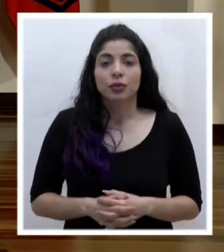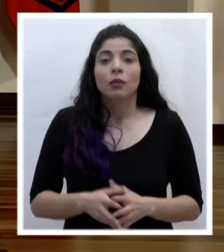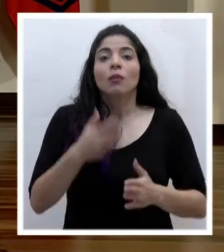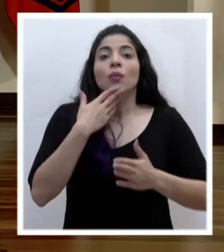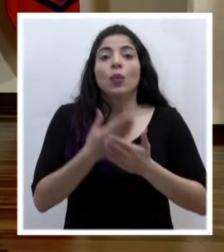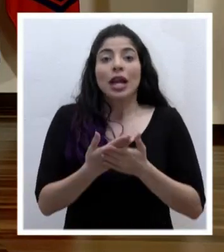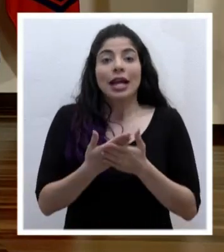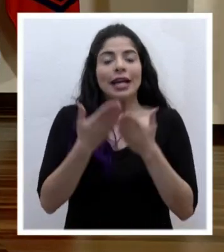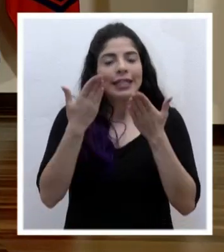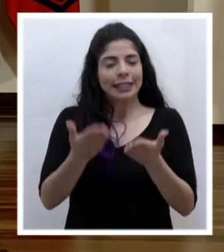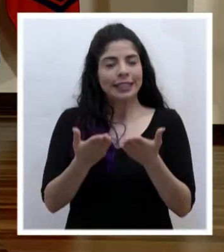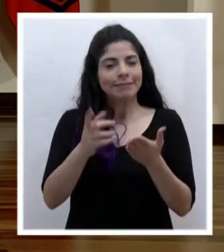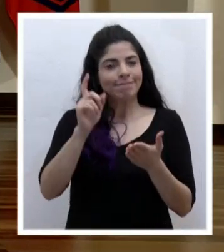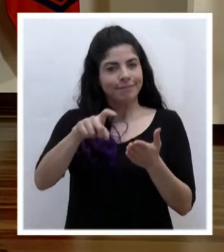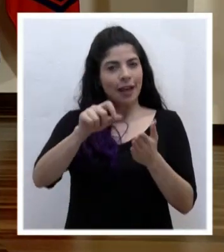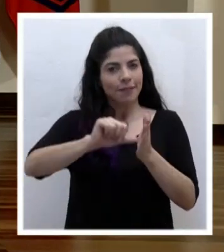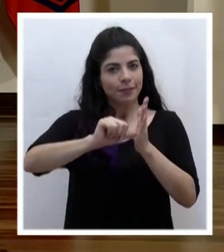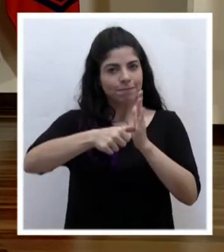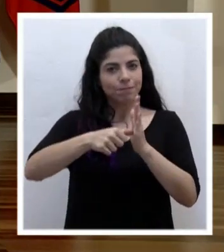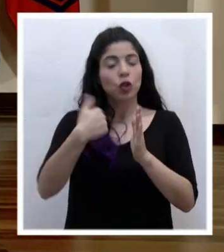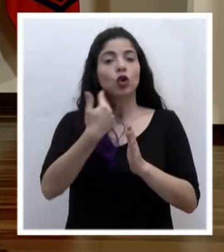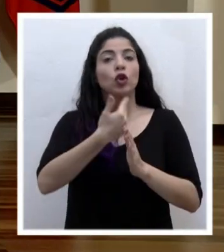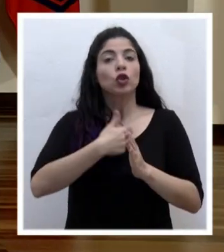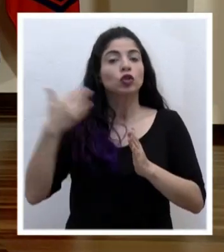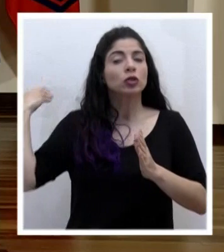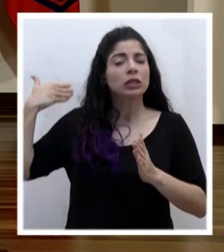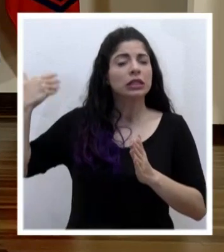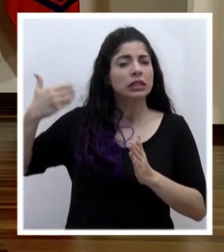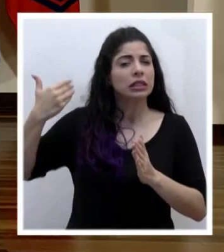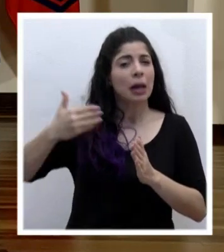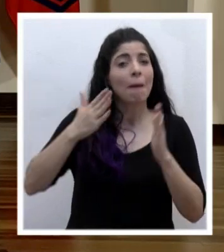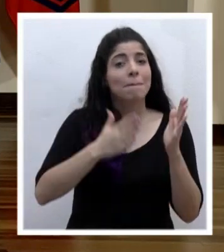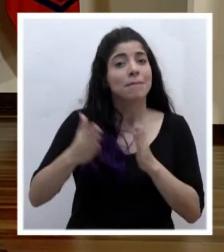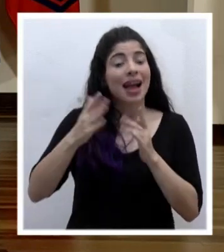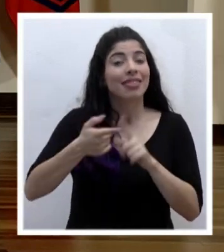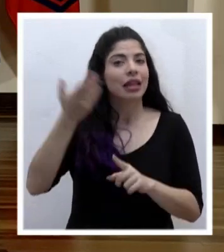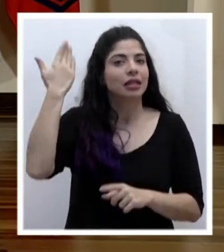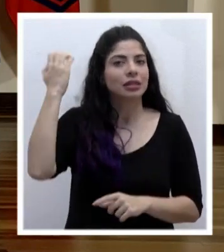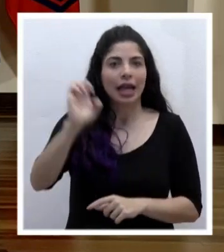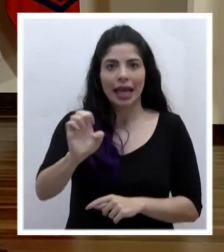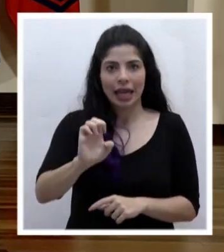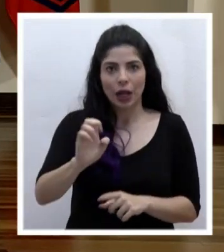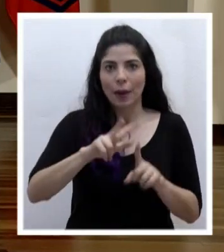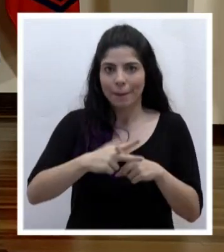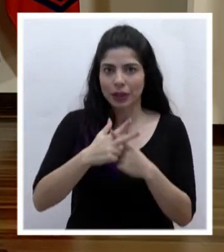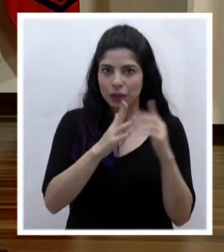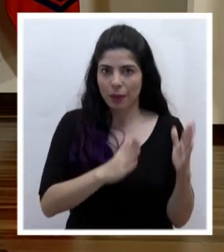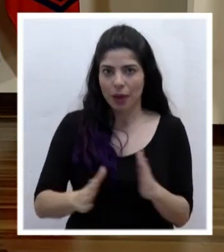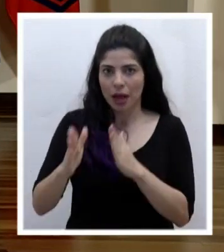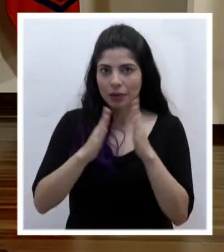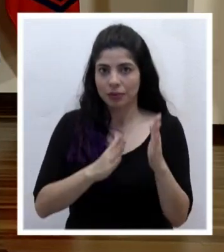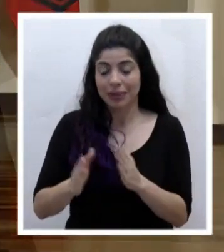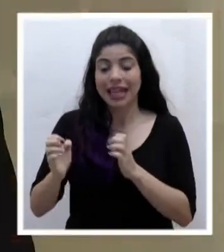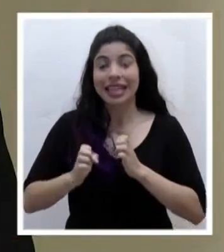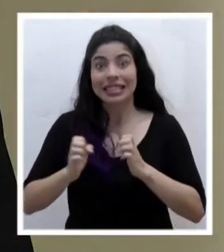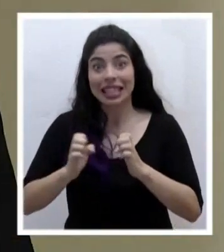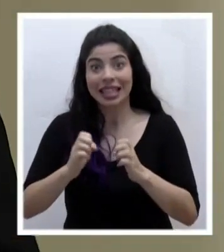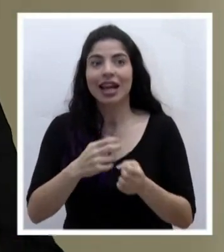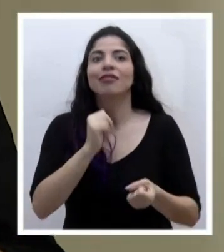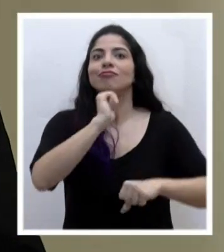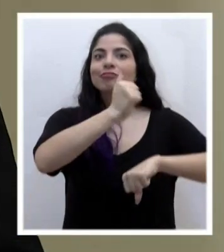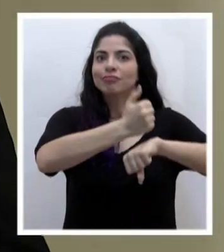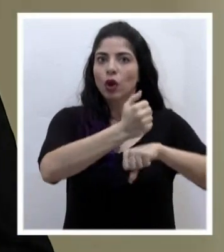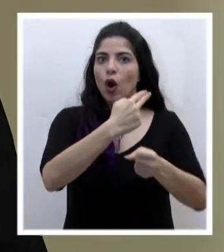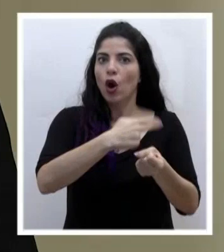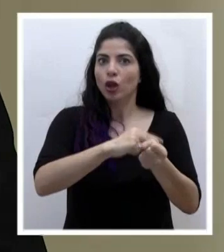Bueno, aquí hay que recalcar que nosotros venimos planificando desde enero. Parte de las estrategias ha sido la reconversión del SEACO,